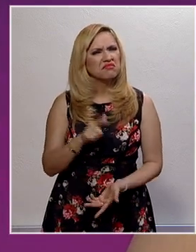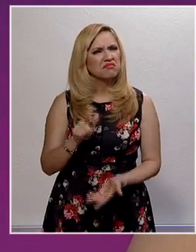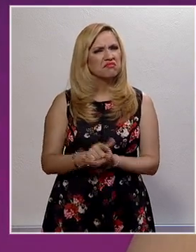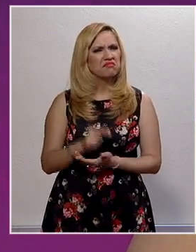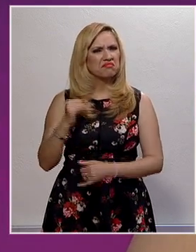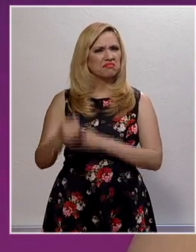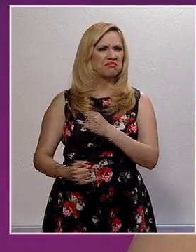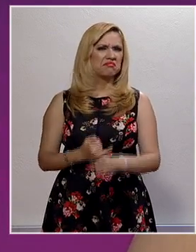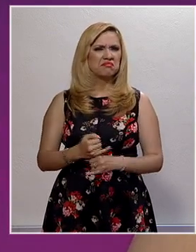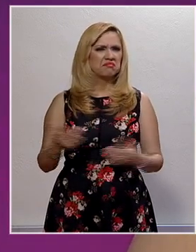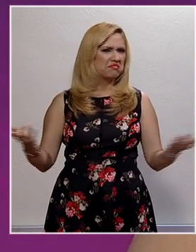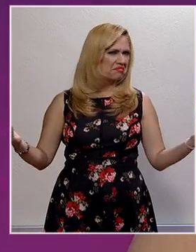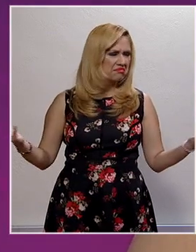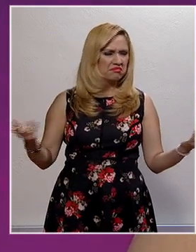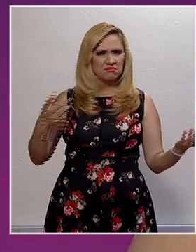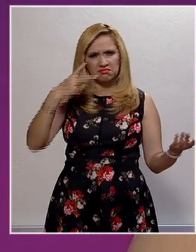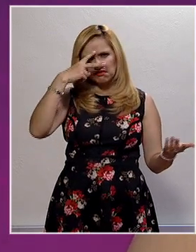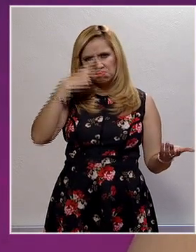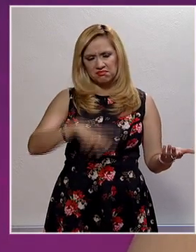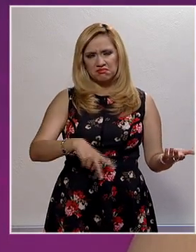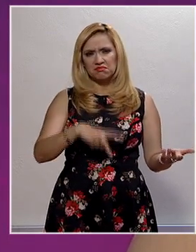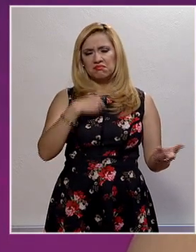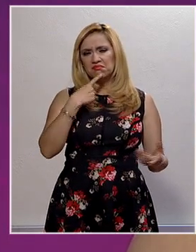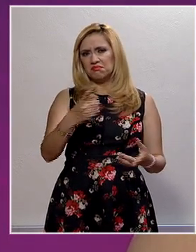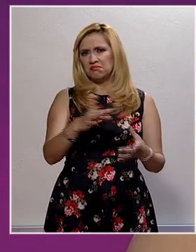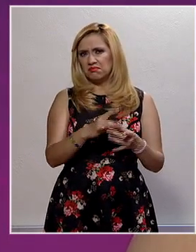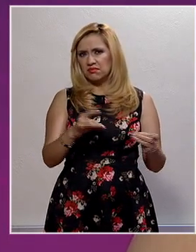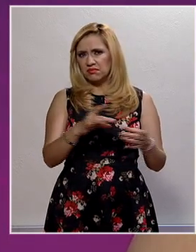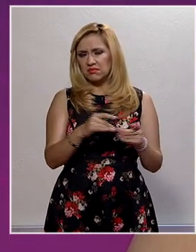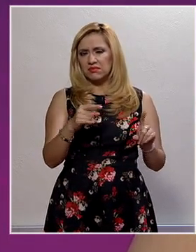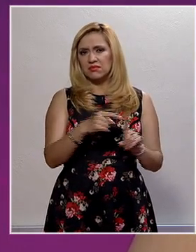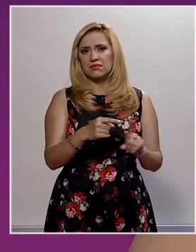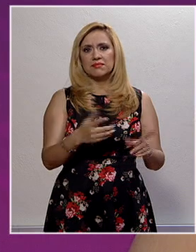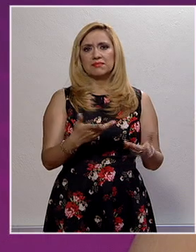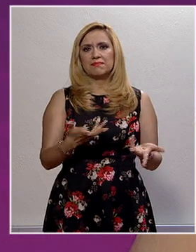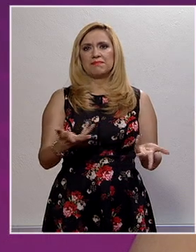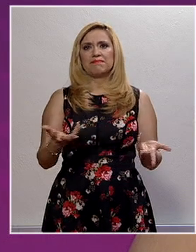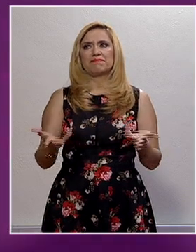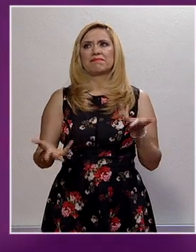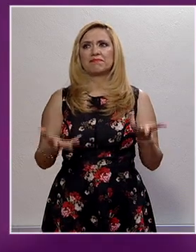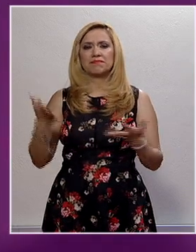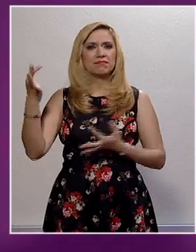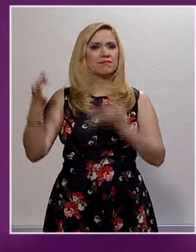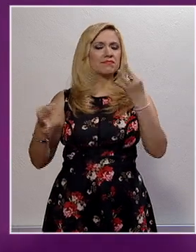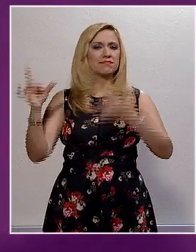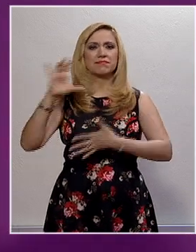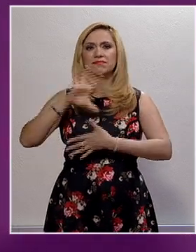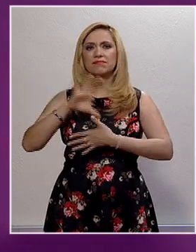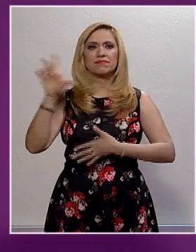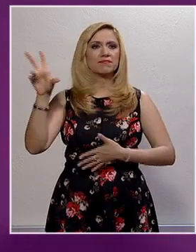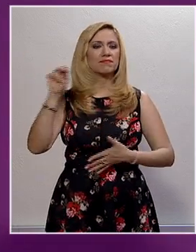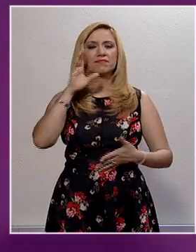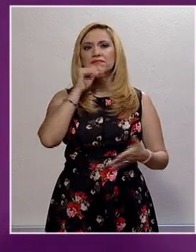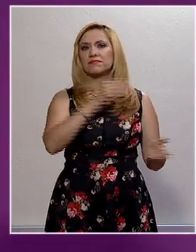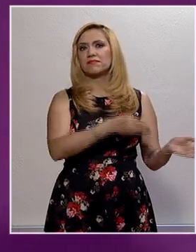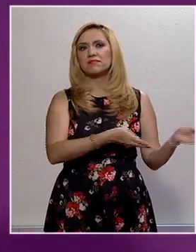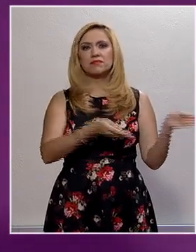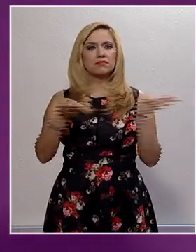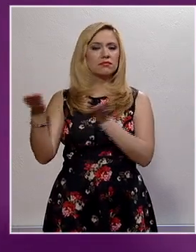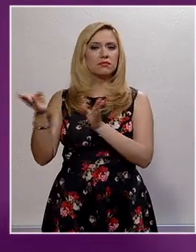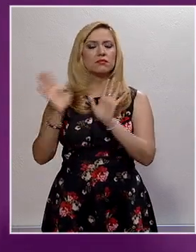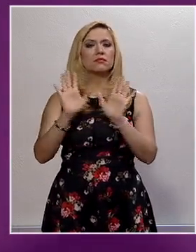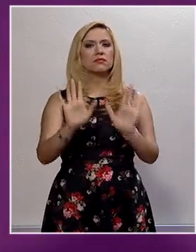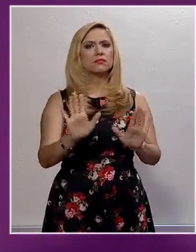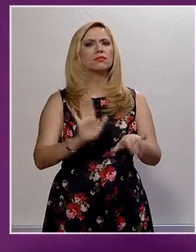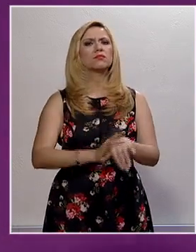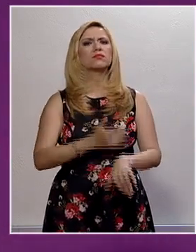debate? El Estado mexicano ahí hizo un argumento sobre la incompetencia, ¿no?, de la Corte Interamericana para conocer de esa convención, pero en